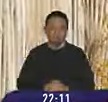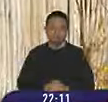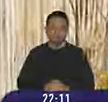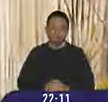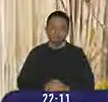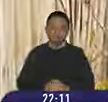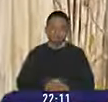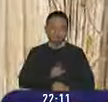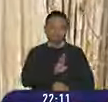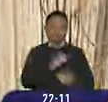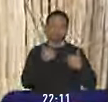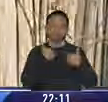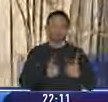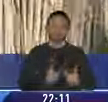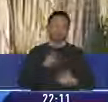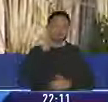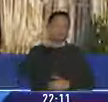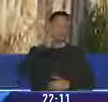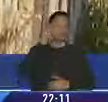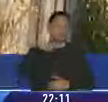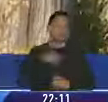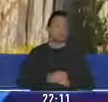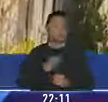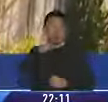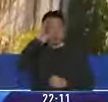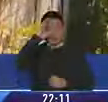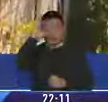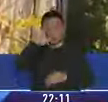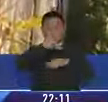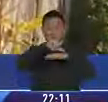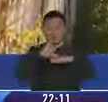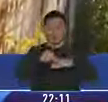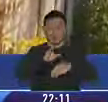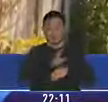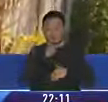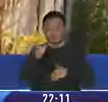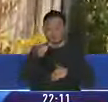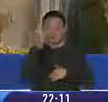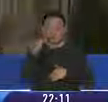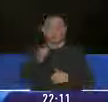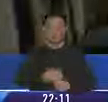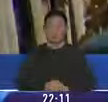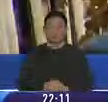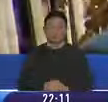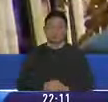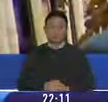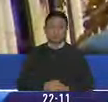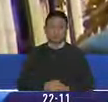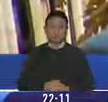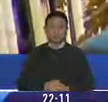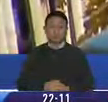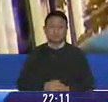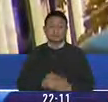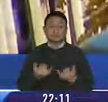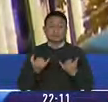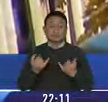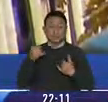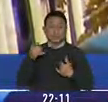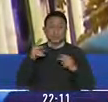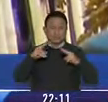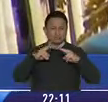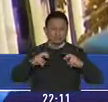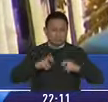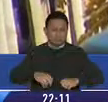Los cuerpos de las menores fueron trasladados hasta el Laboratorio de Criminalística y Ciencias Forenses, donde se buscará investigar